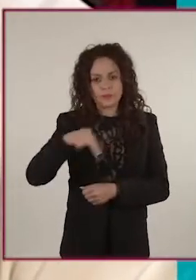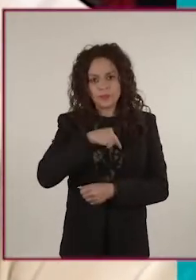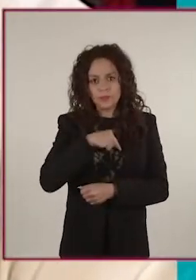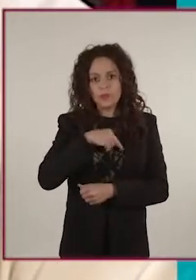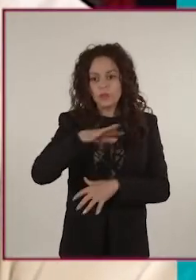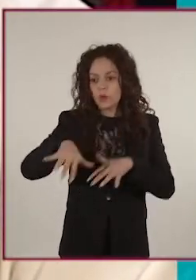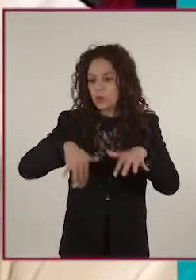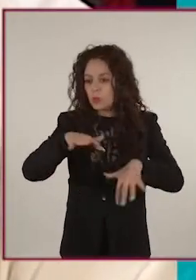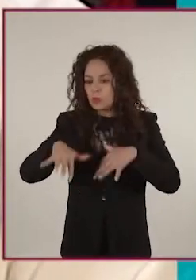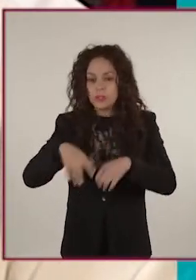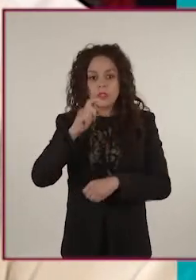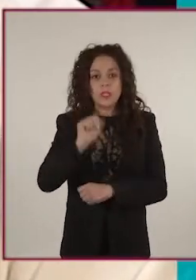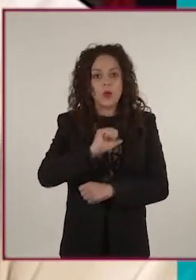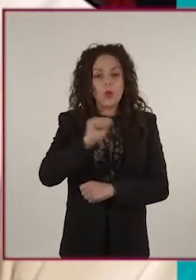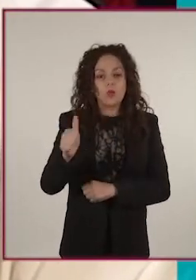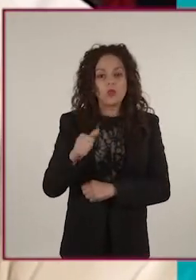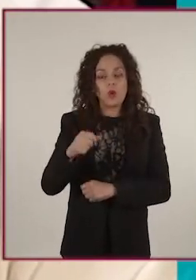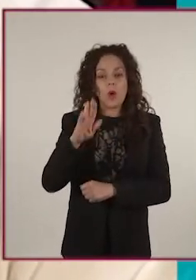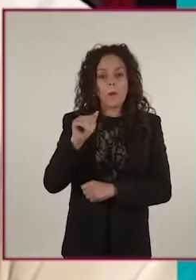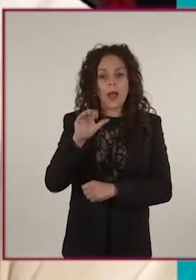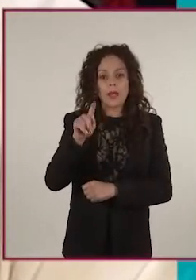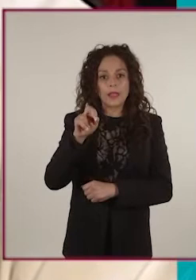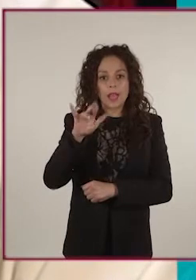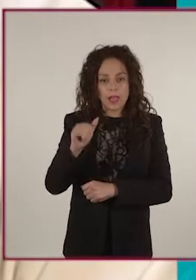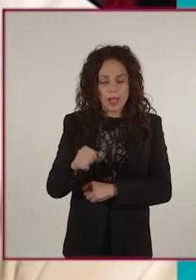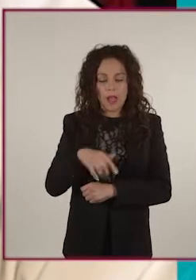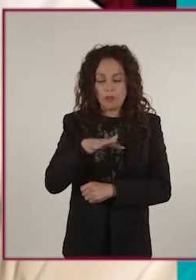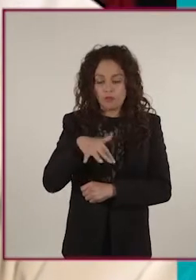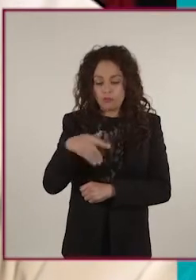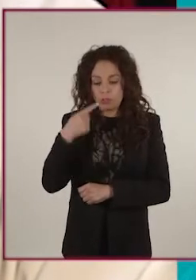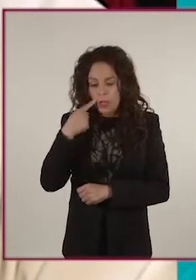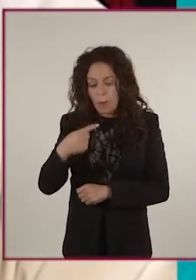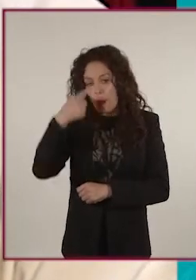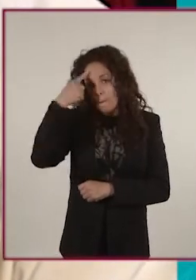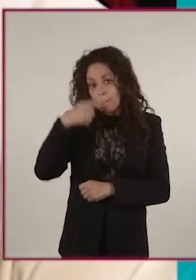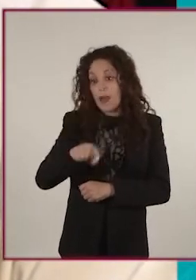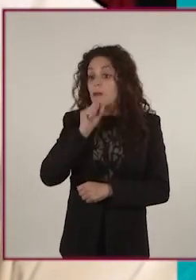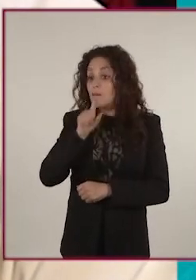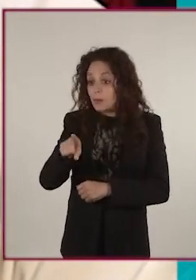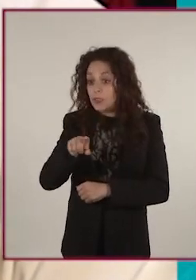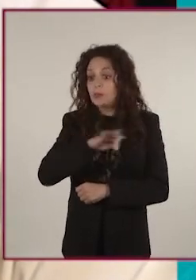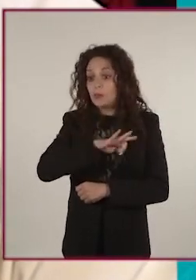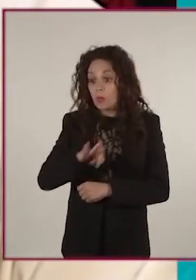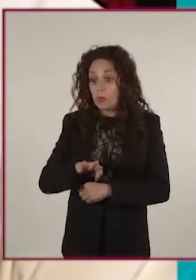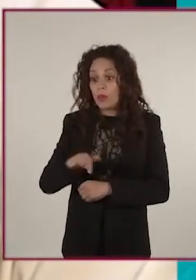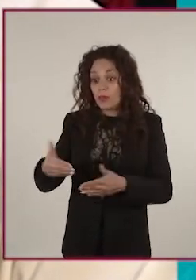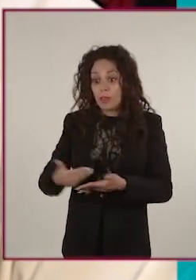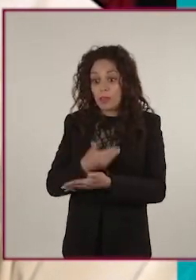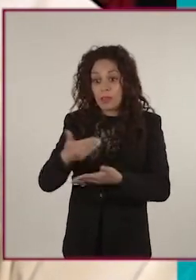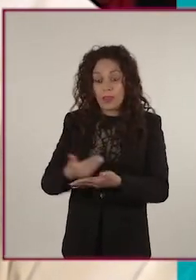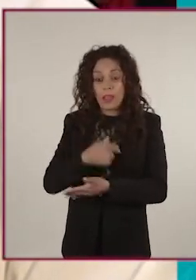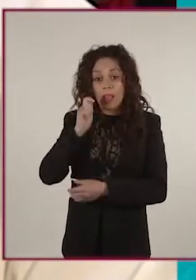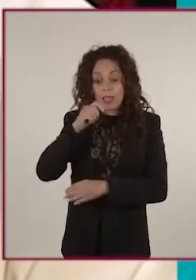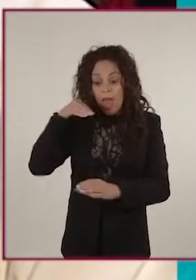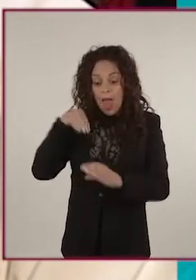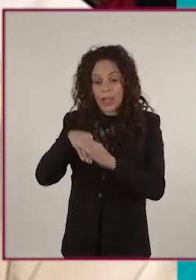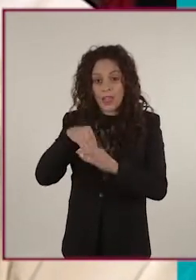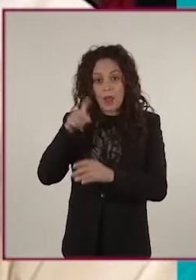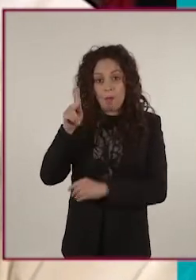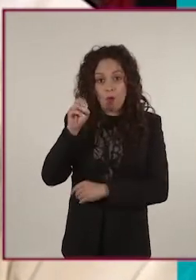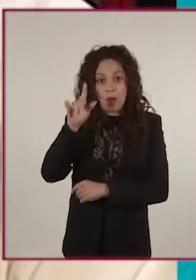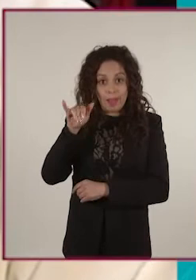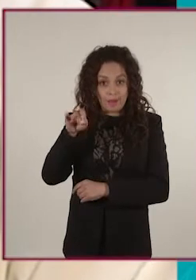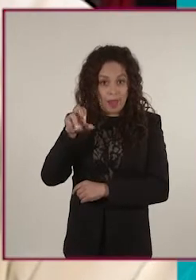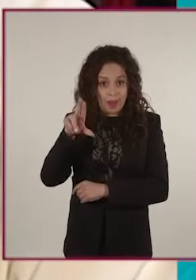de suelo que sean capaces de producir también el polímero, pero con otras características también interesantes. Por ejemplo, estamos aislando